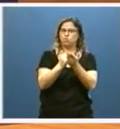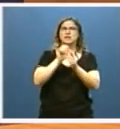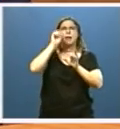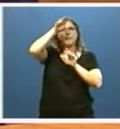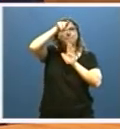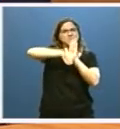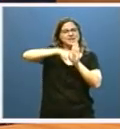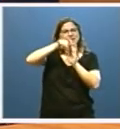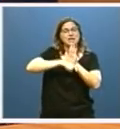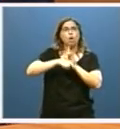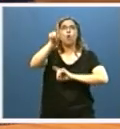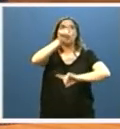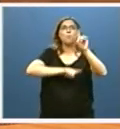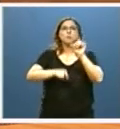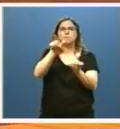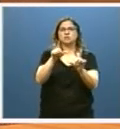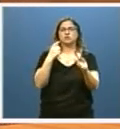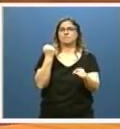la despoblación